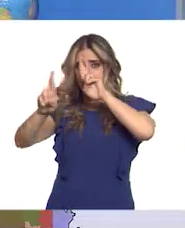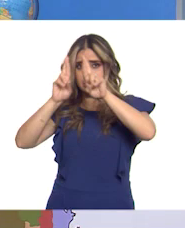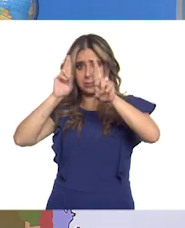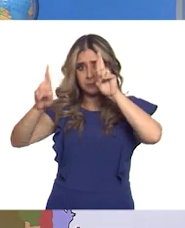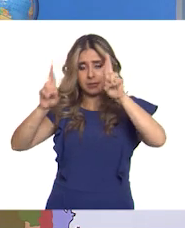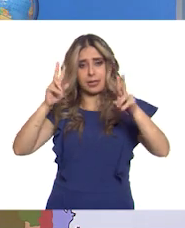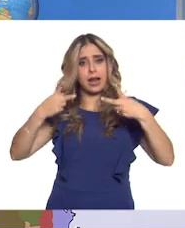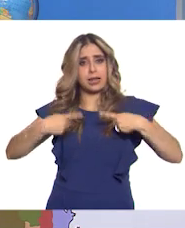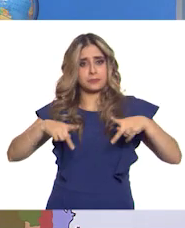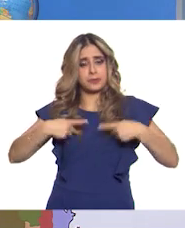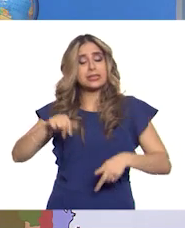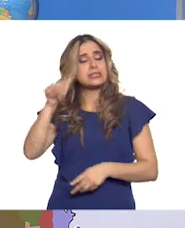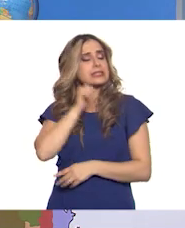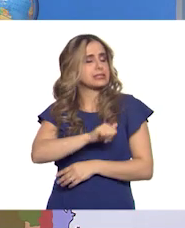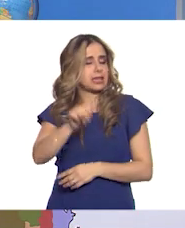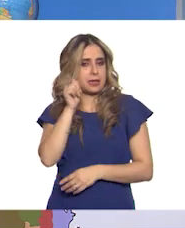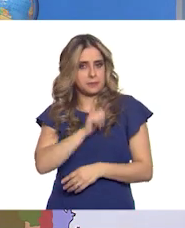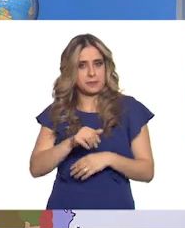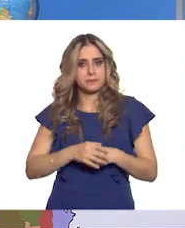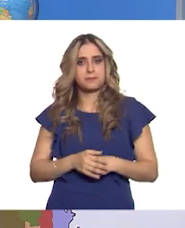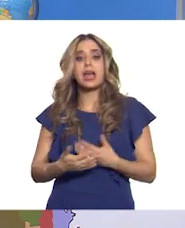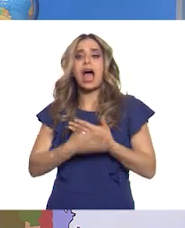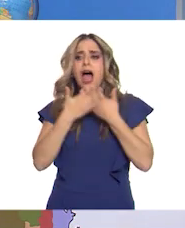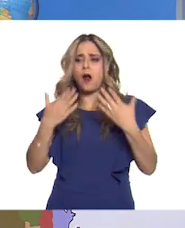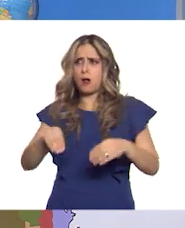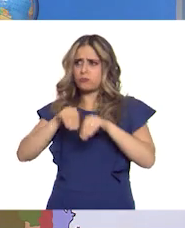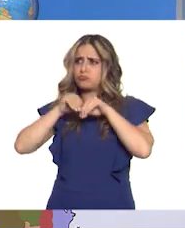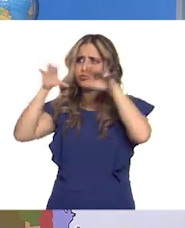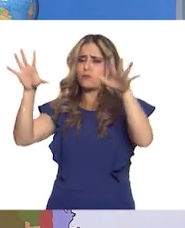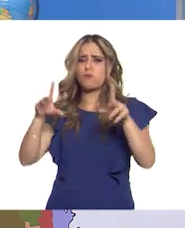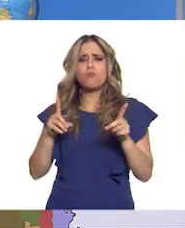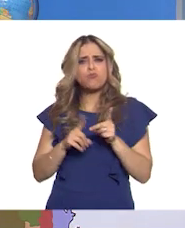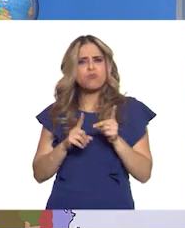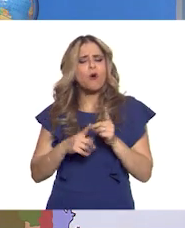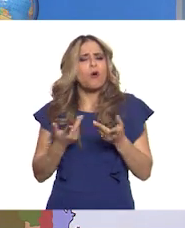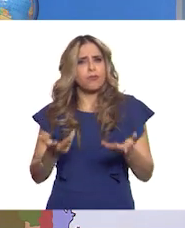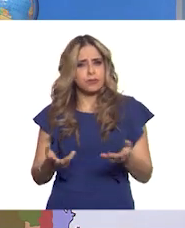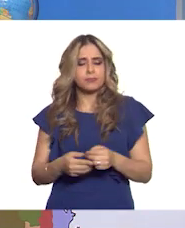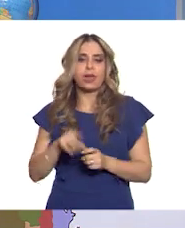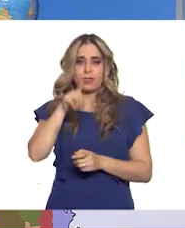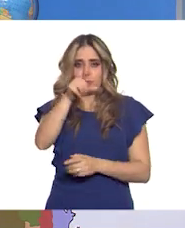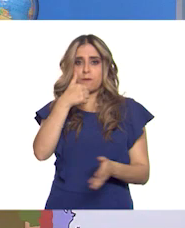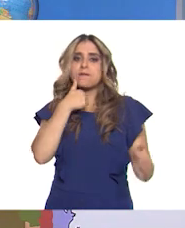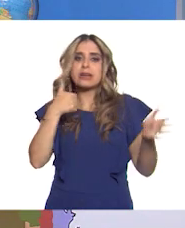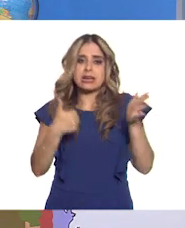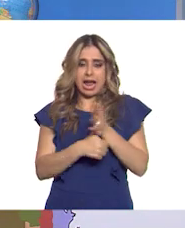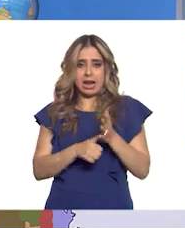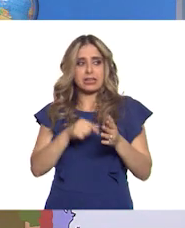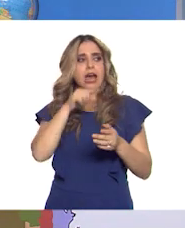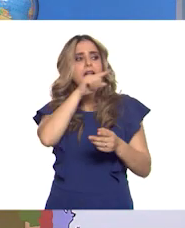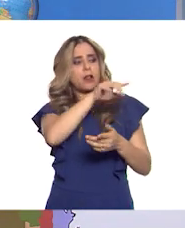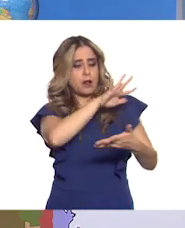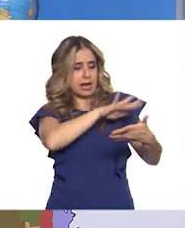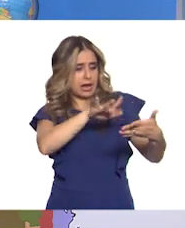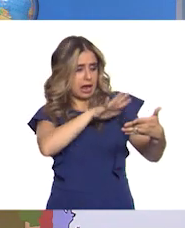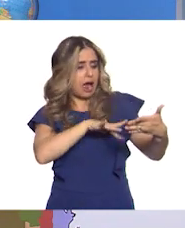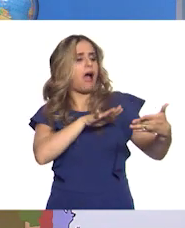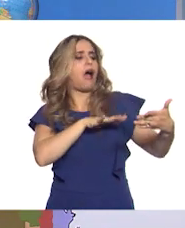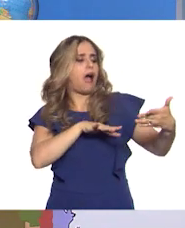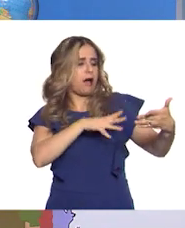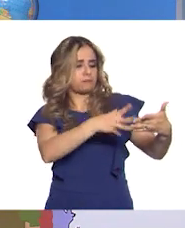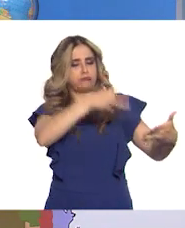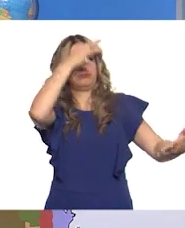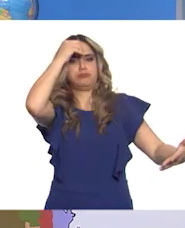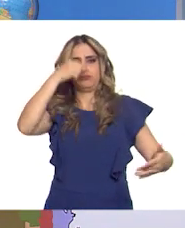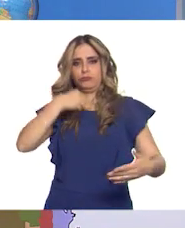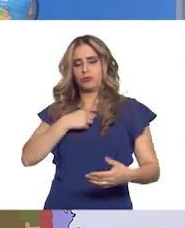Ahora veamos las opciones de publicación. Lo ideal es que envíen su carta a la publicación donde leyeron la nota. También